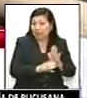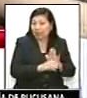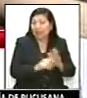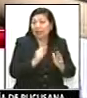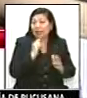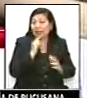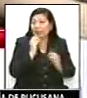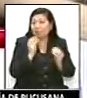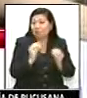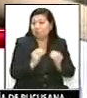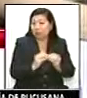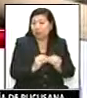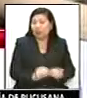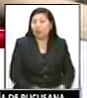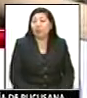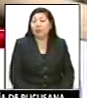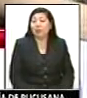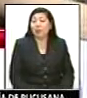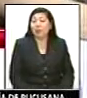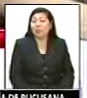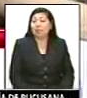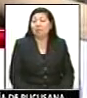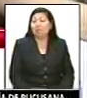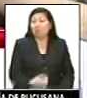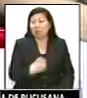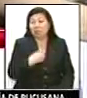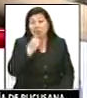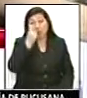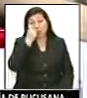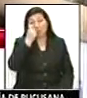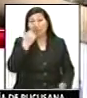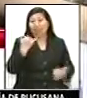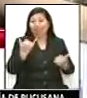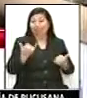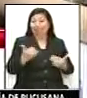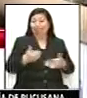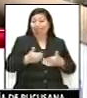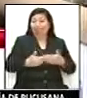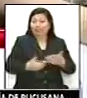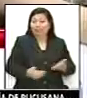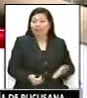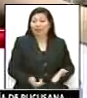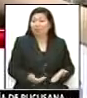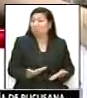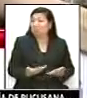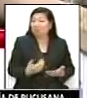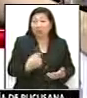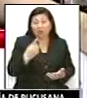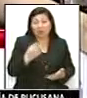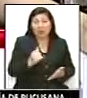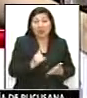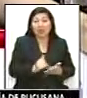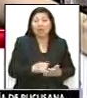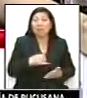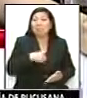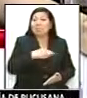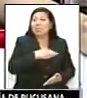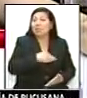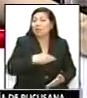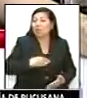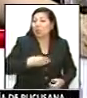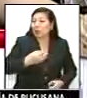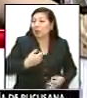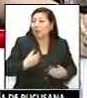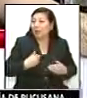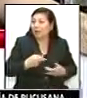dice poco del respeto a las instituciones. Me ha llamado la atención que ese hecho haya pasado inadvertido, pero yo creo que el Ministro de Justicia tiene que dar